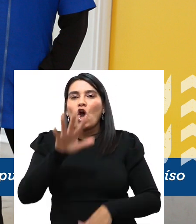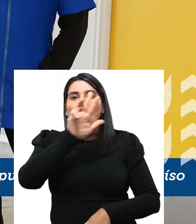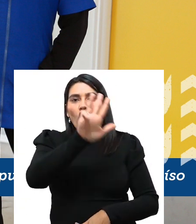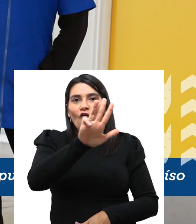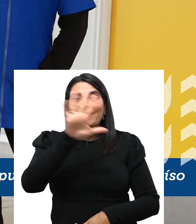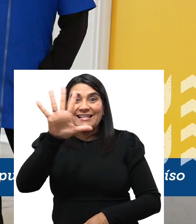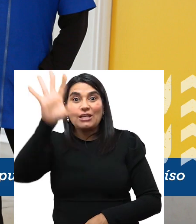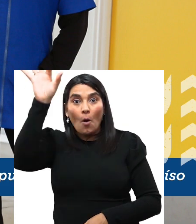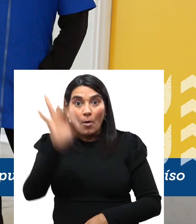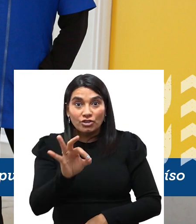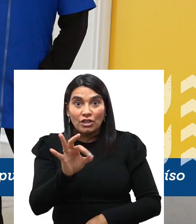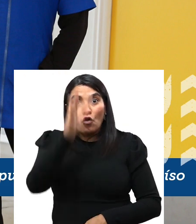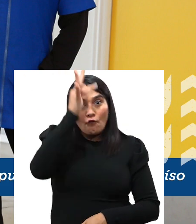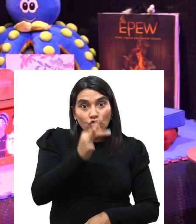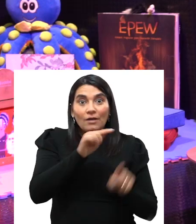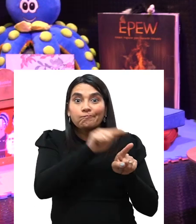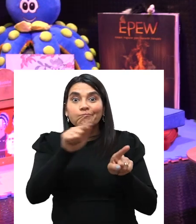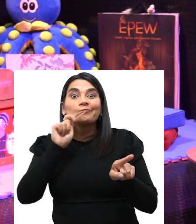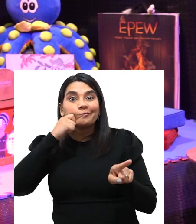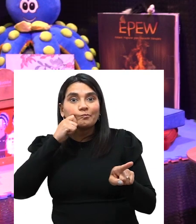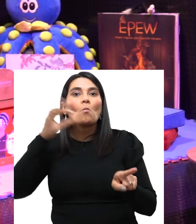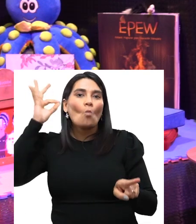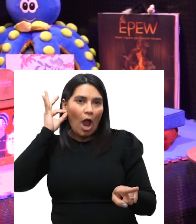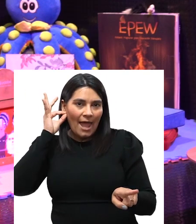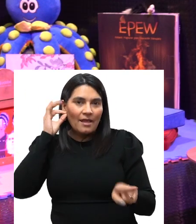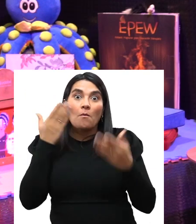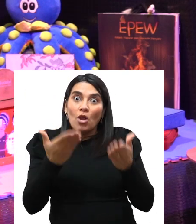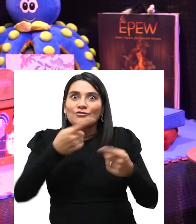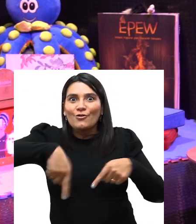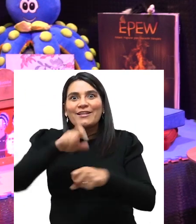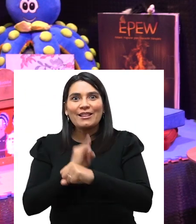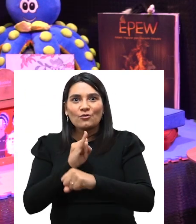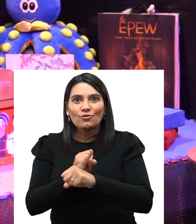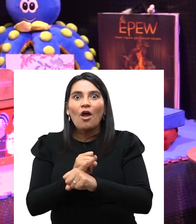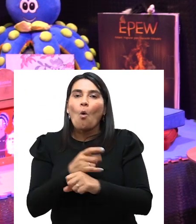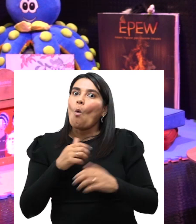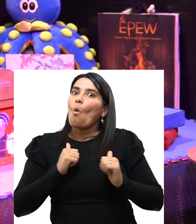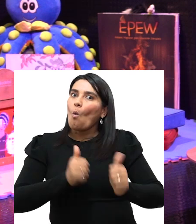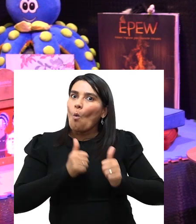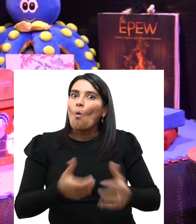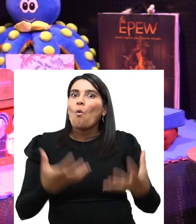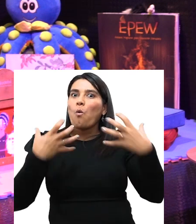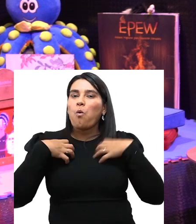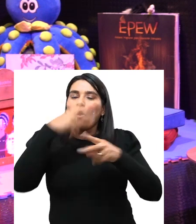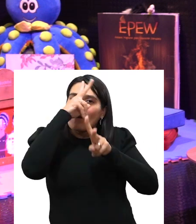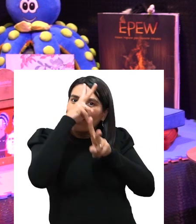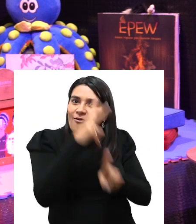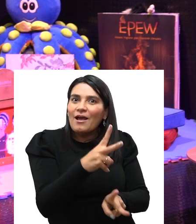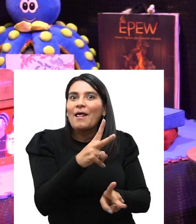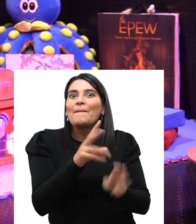estos 20.000 funcionarios son mujeres y por ello nuestra institución suma sus desafíos el reconocimiento